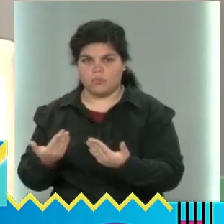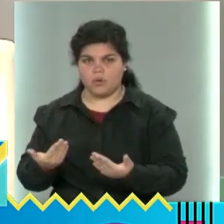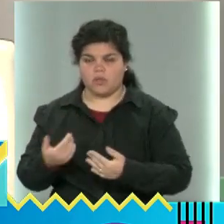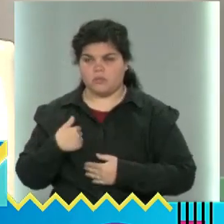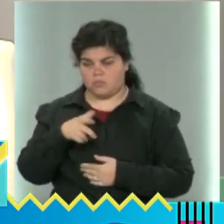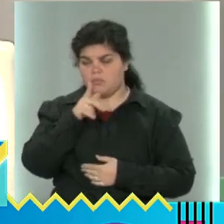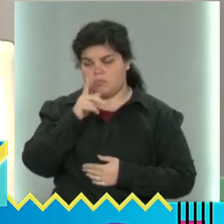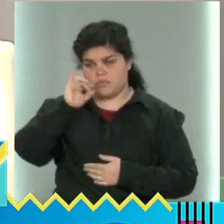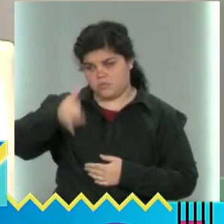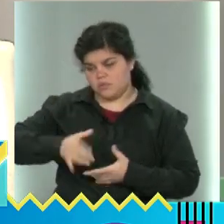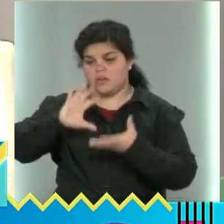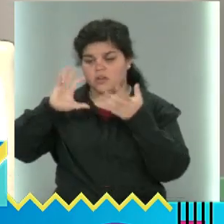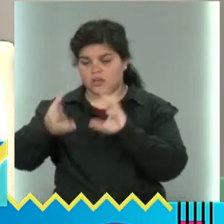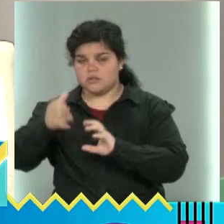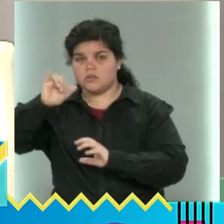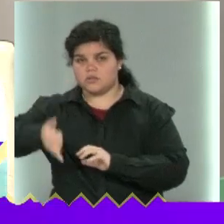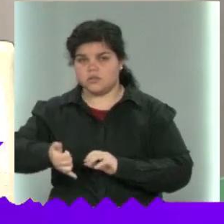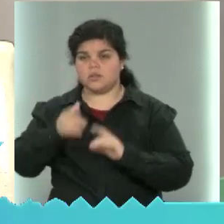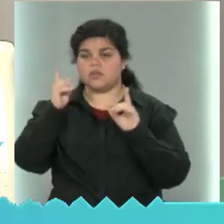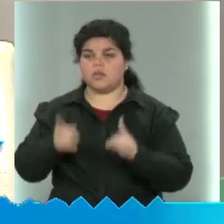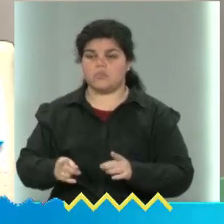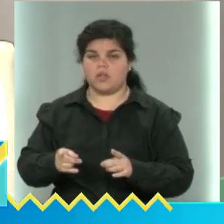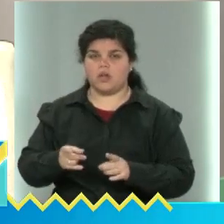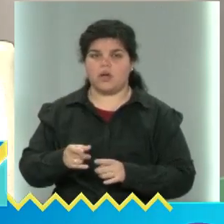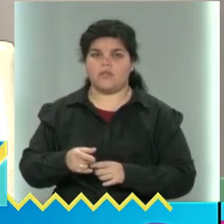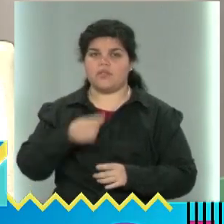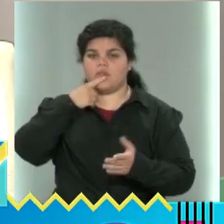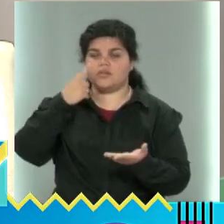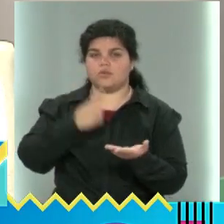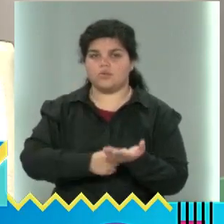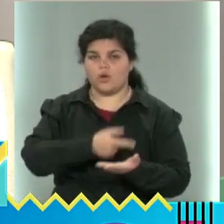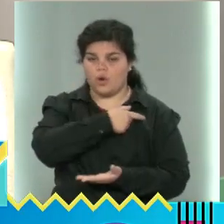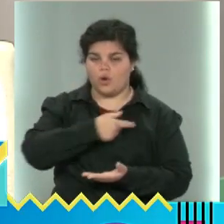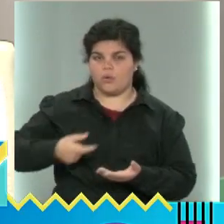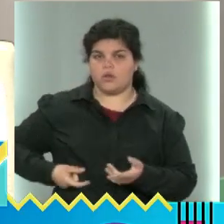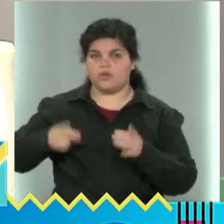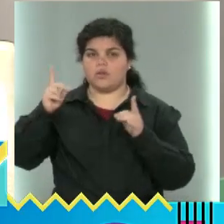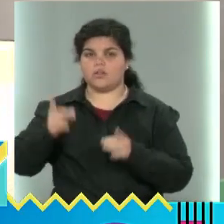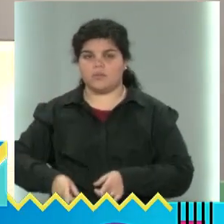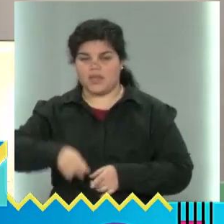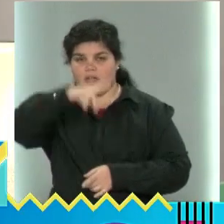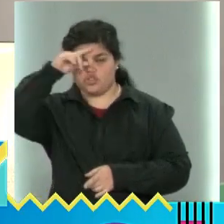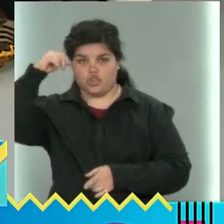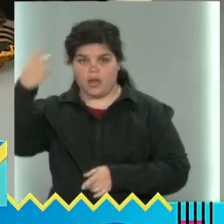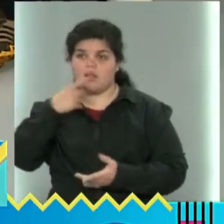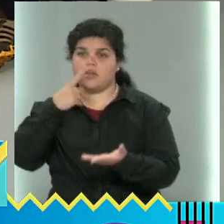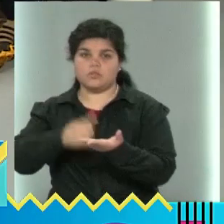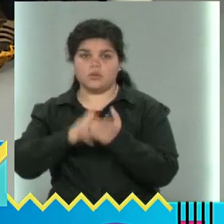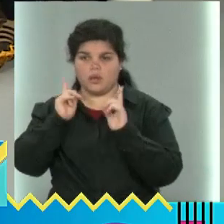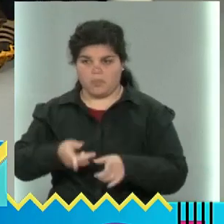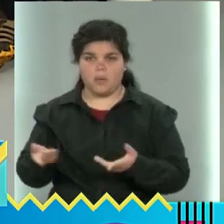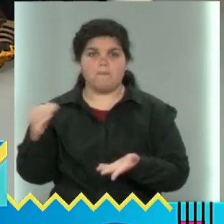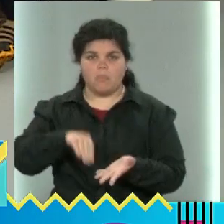que sí, que hay crisis, creo que hay medidas del gobierno y creo que hay medidas a nivel nacional que se podrían haber hecho algunas otras cosas.